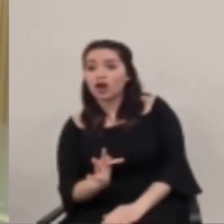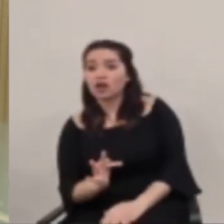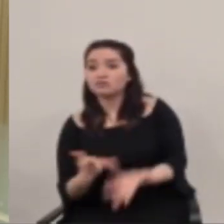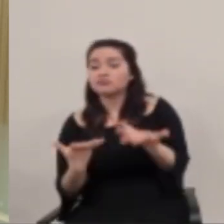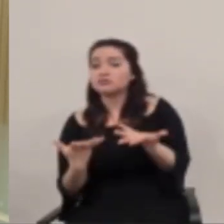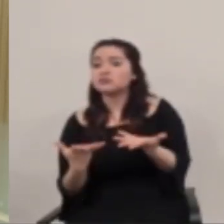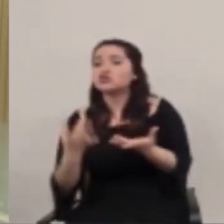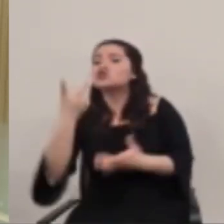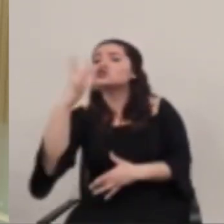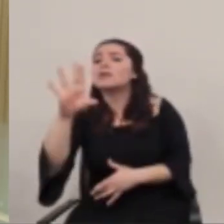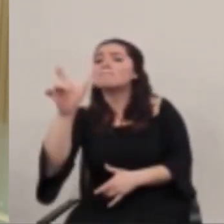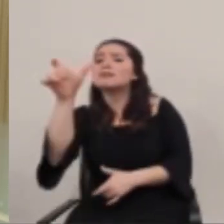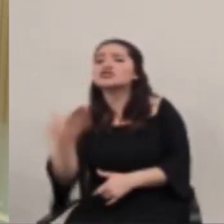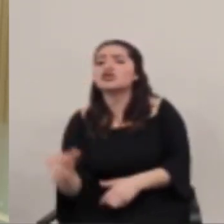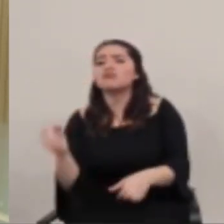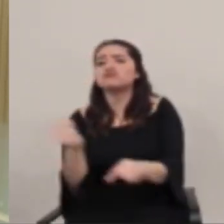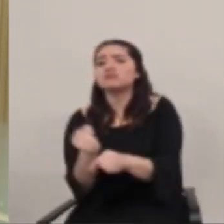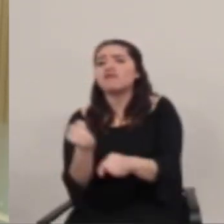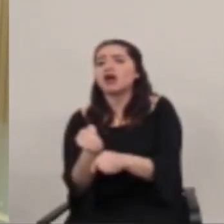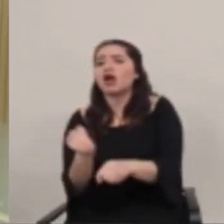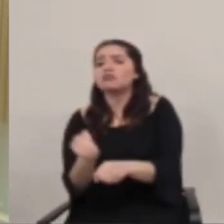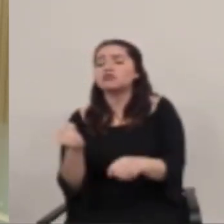meros personal de colaboración,